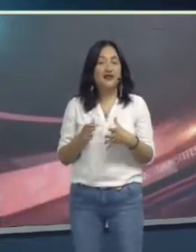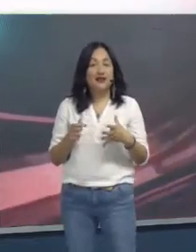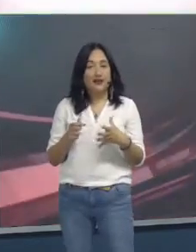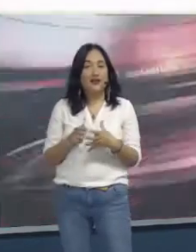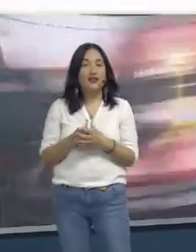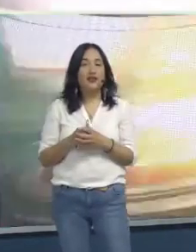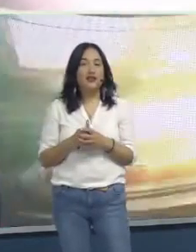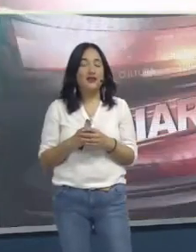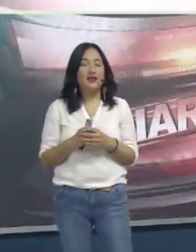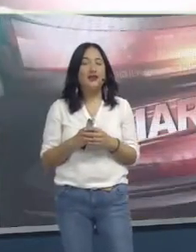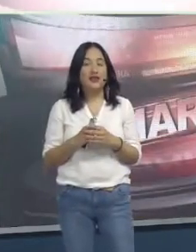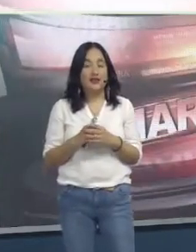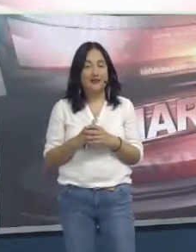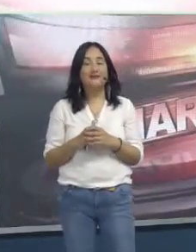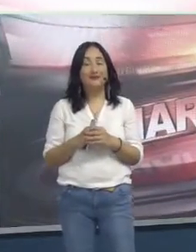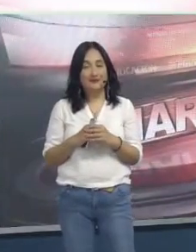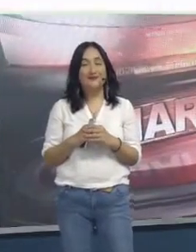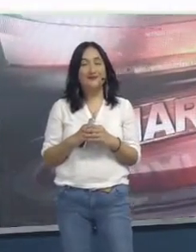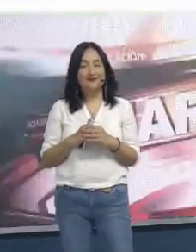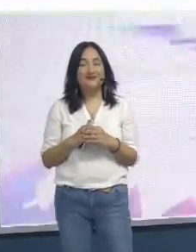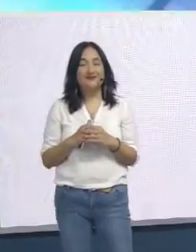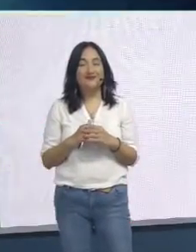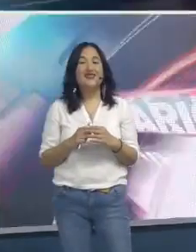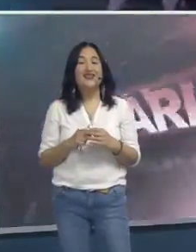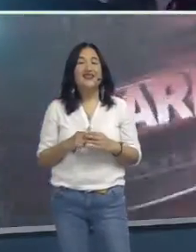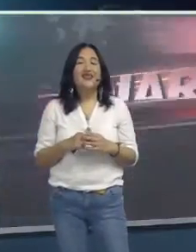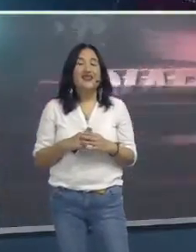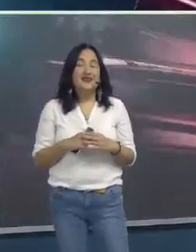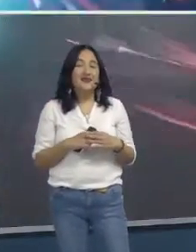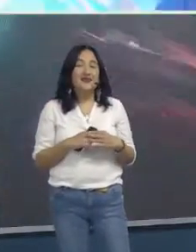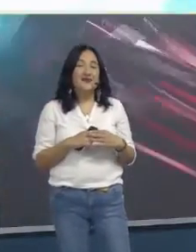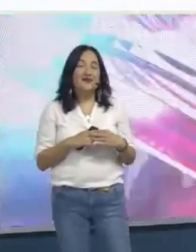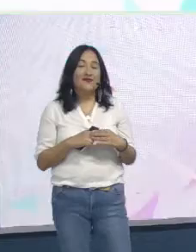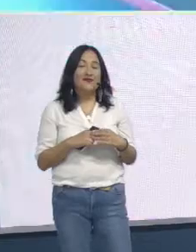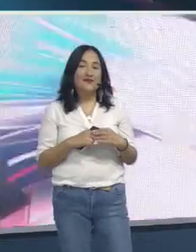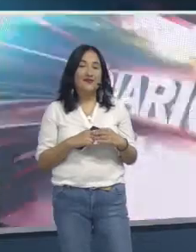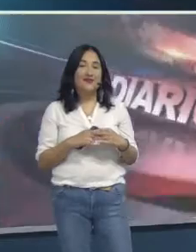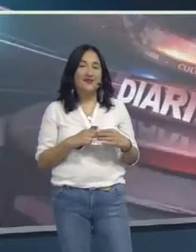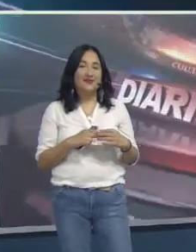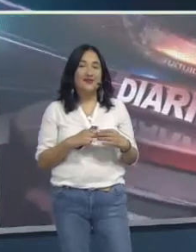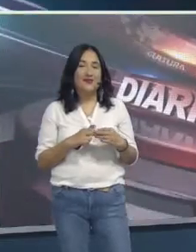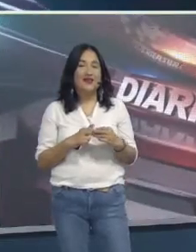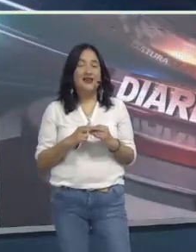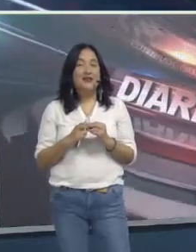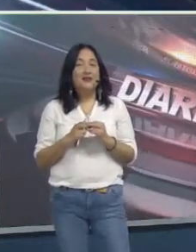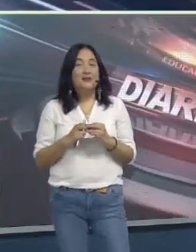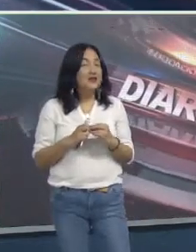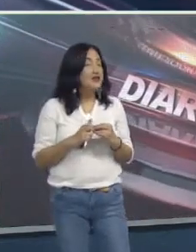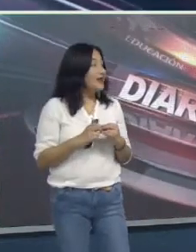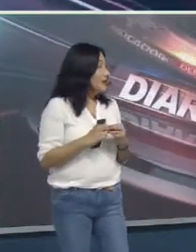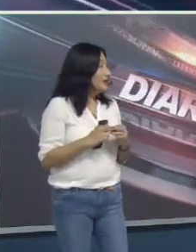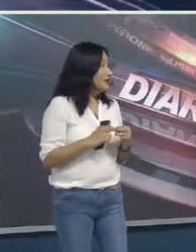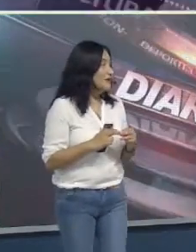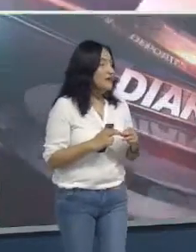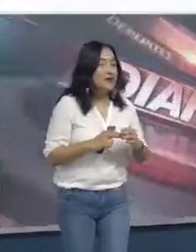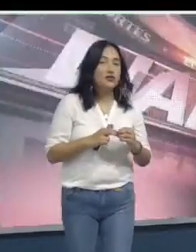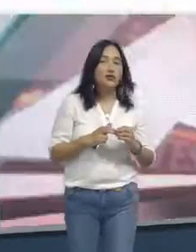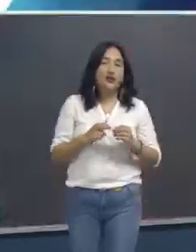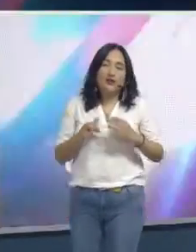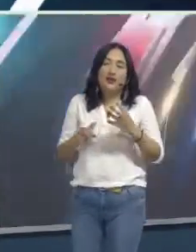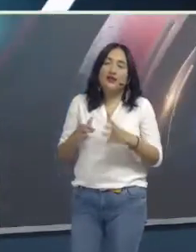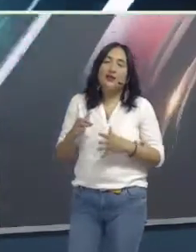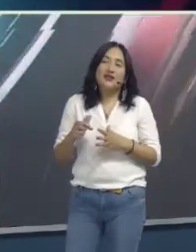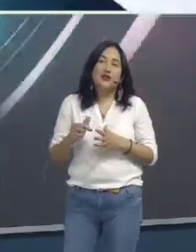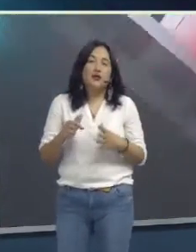podría ser concretamente sí, la fecha. Así es, sí. Sí, antes de que finalice este mes. Bien. Ministra, aprovechamos para